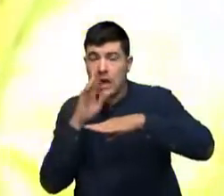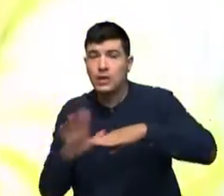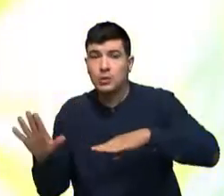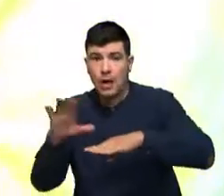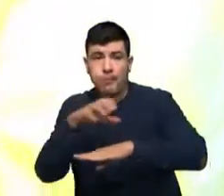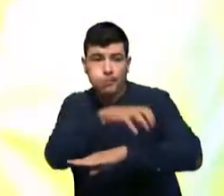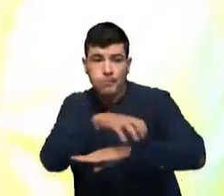recorrido